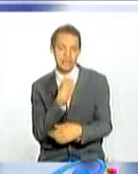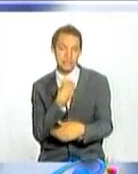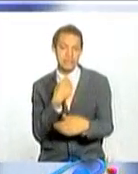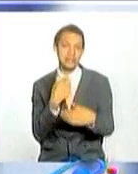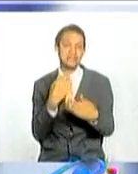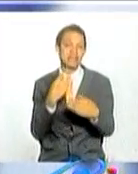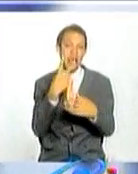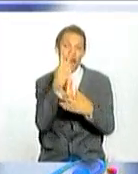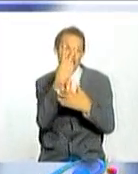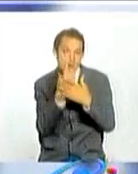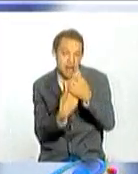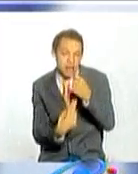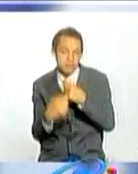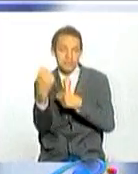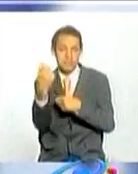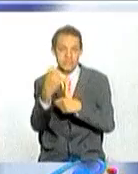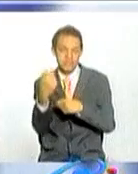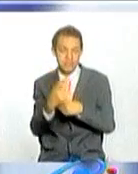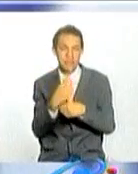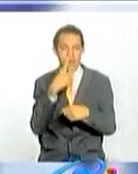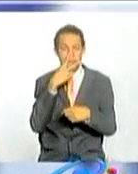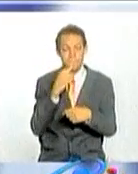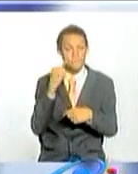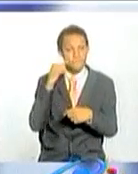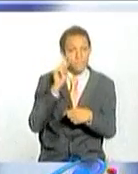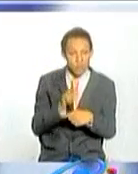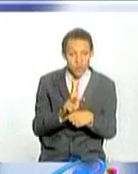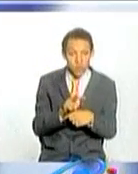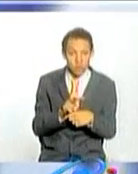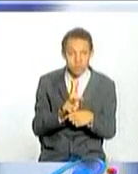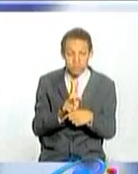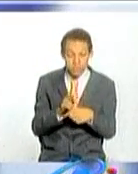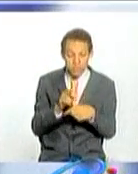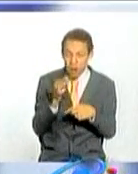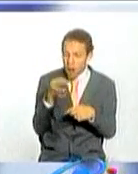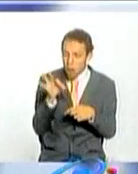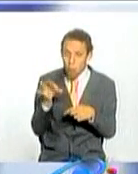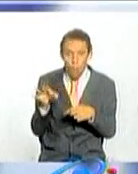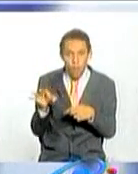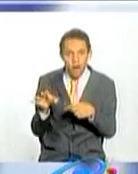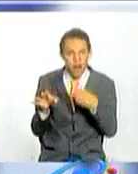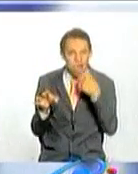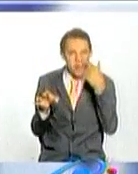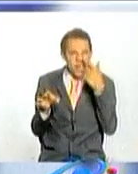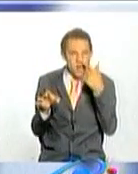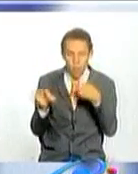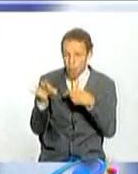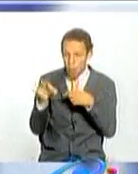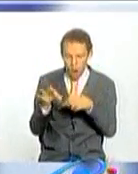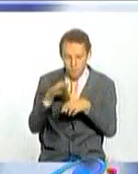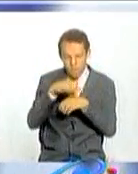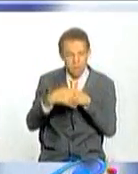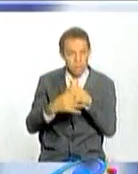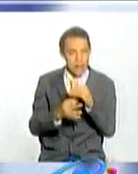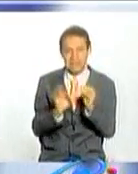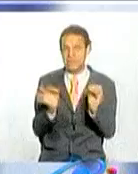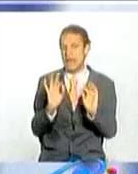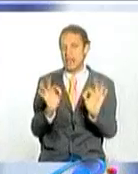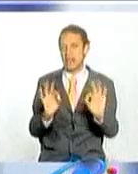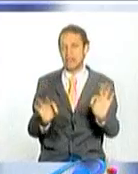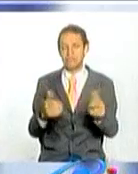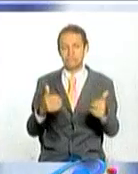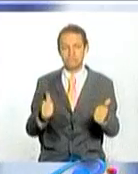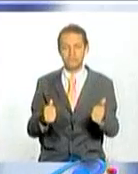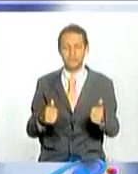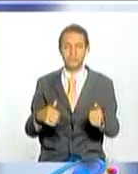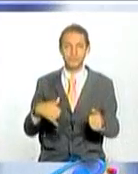como pequeñas esferas negras en el tejido mamario. Y es el examen ideal para las personas